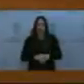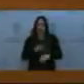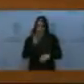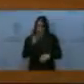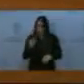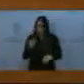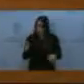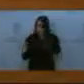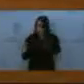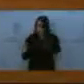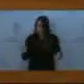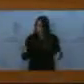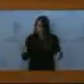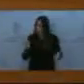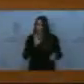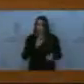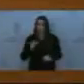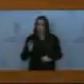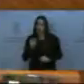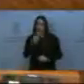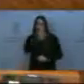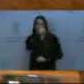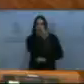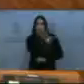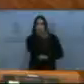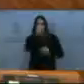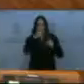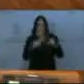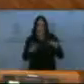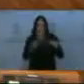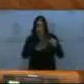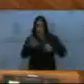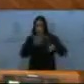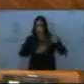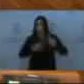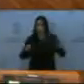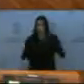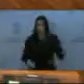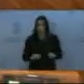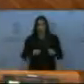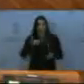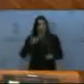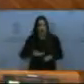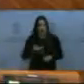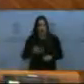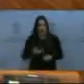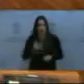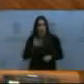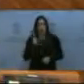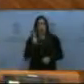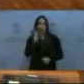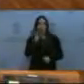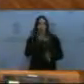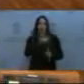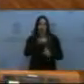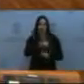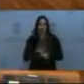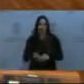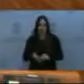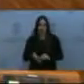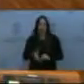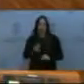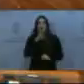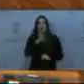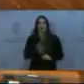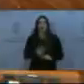sí. O el avispón en toda Asturias, problema ecológico importante y de producción para el tema de la miel. ¿Por qué? Porque ni se